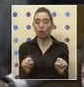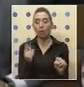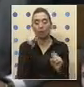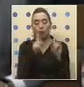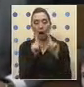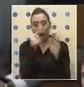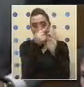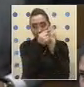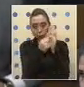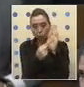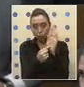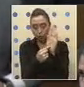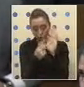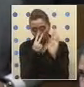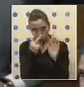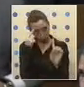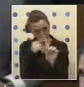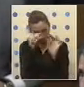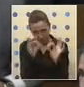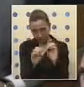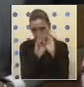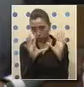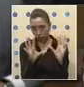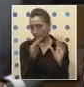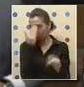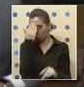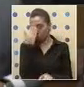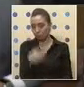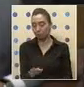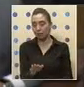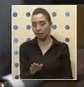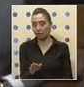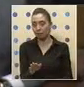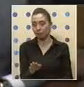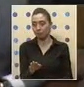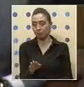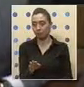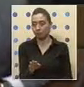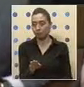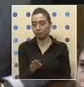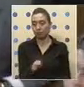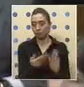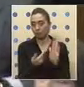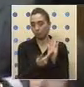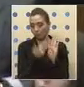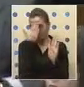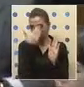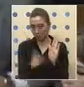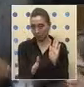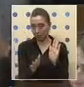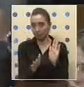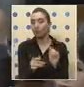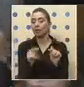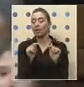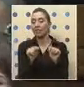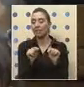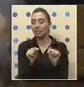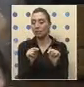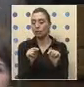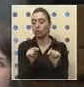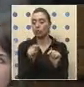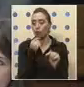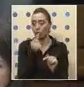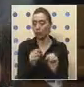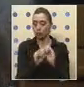son objetivas y claramente perniciosas, son malas. Y eso hay que decirlo con